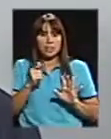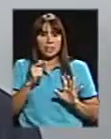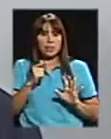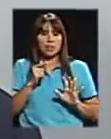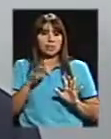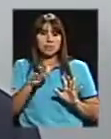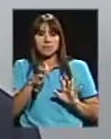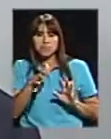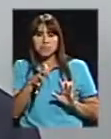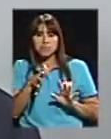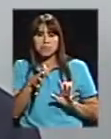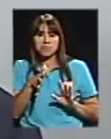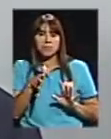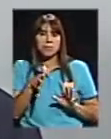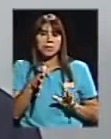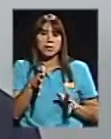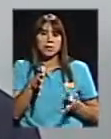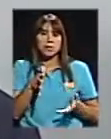pronóstico, entre